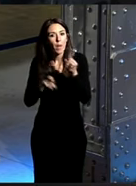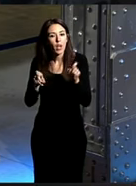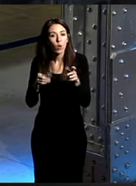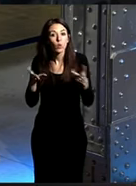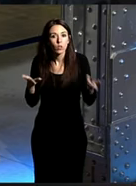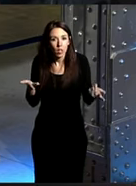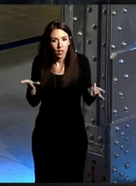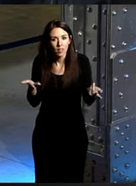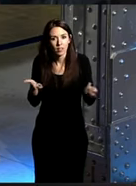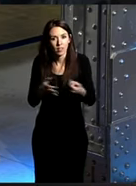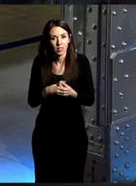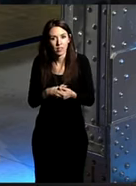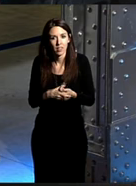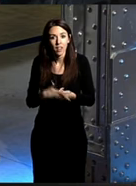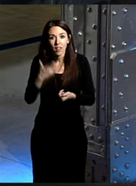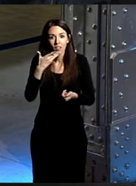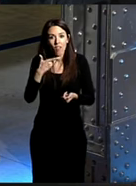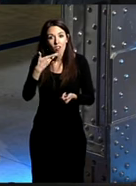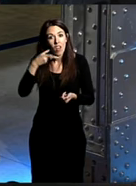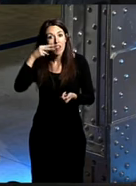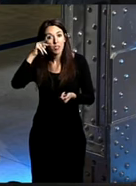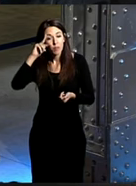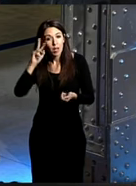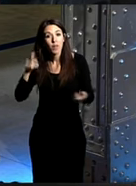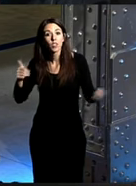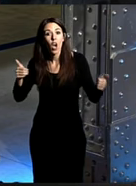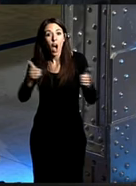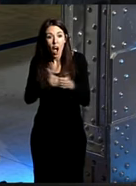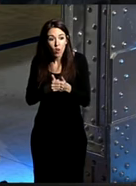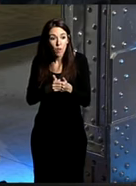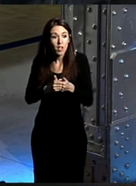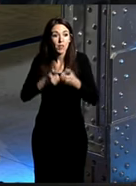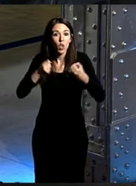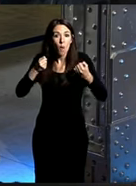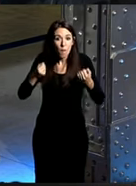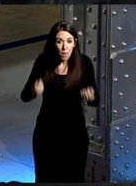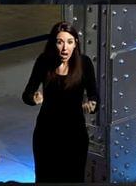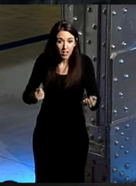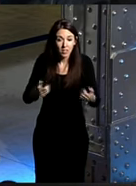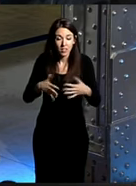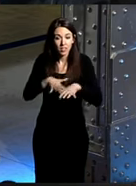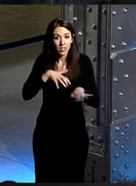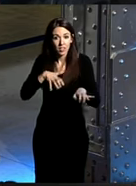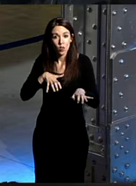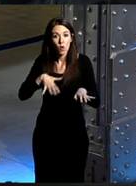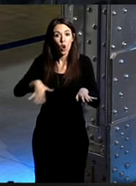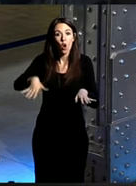es si conocéis experiencias de acompañamiento masivo situado